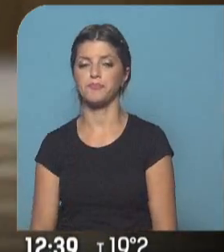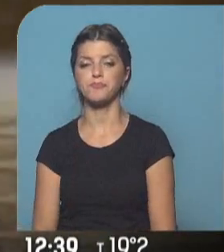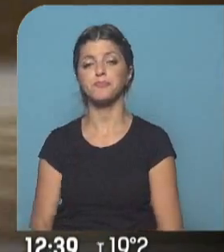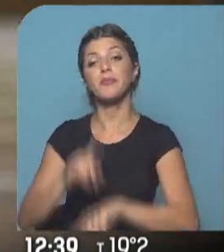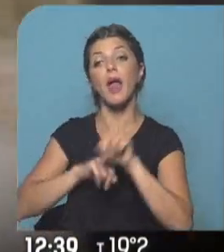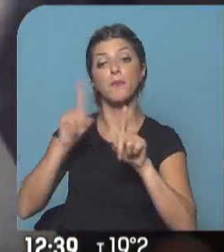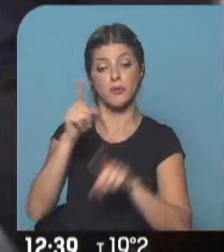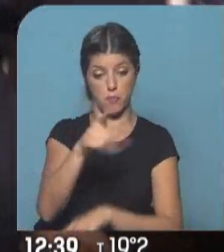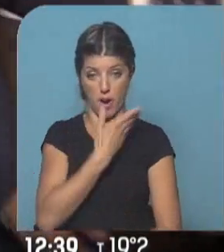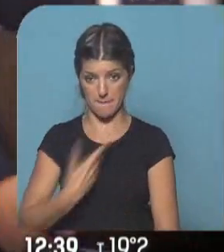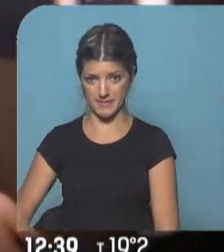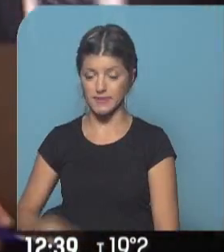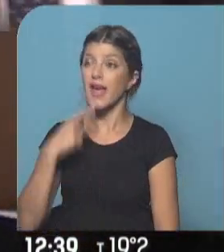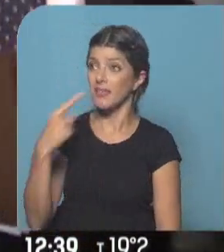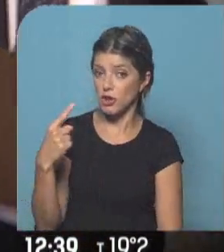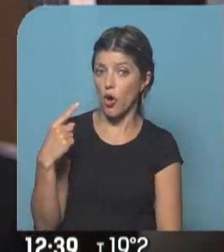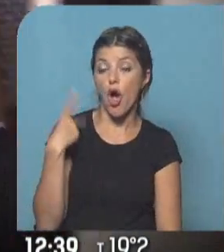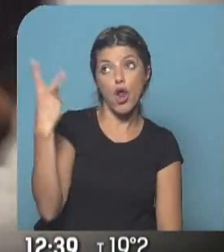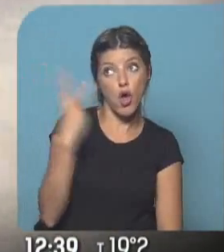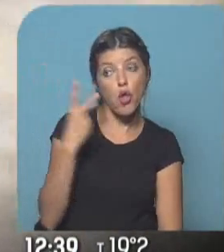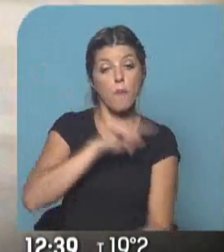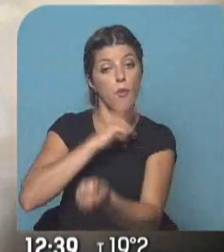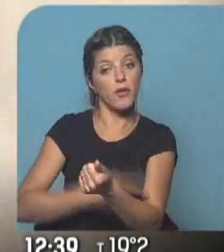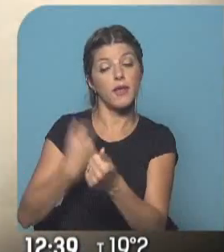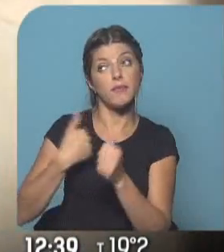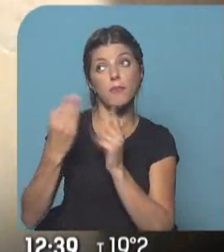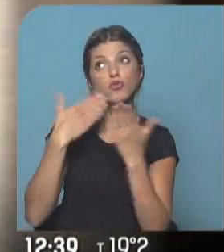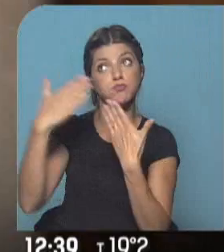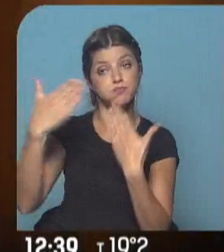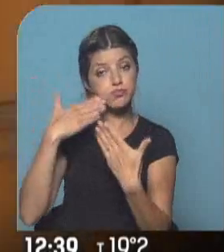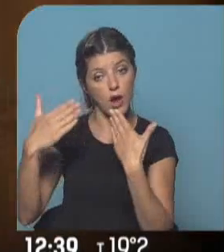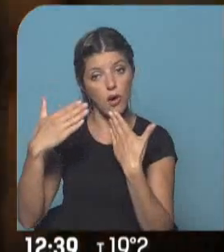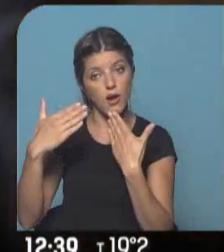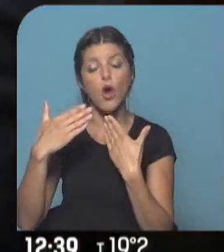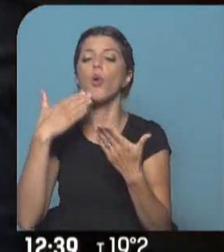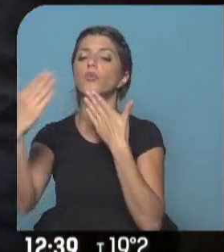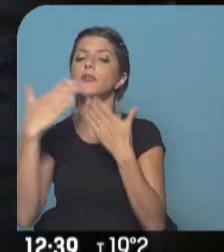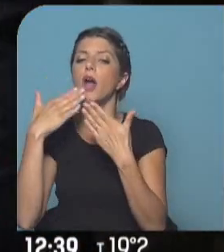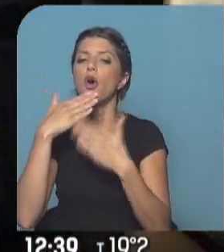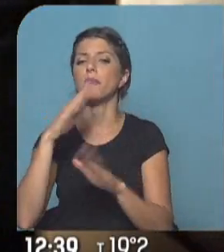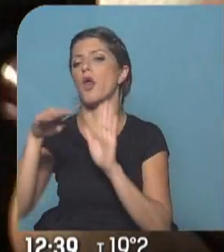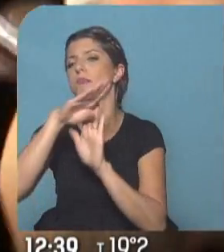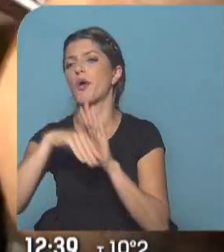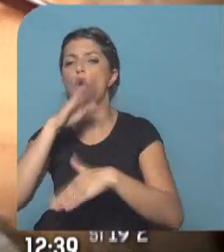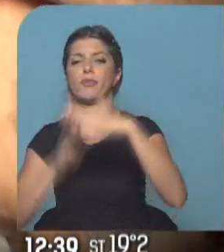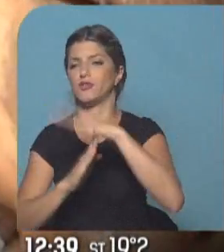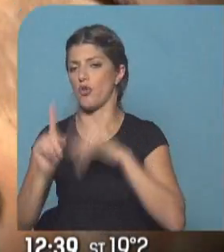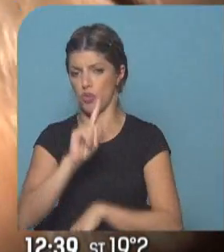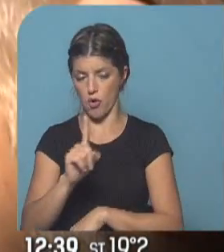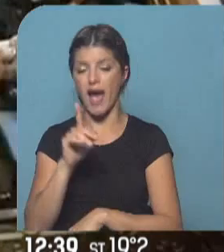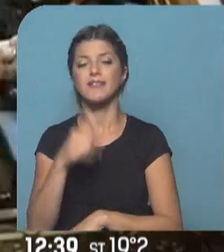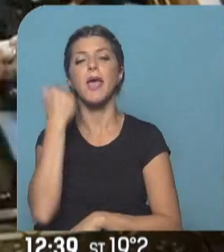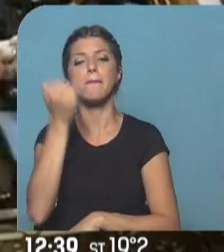Puigdemont insistió en que los dos ejecutivos se tienen que sentar a conversar y propuso un diálogo sin condiciones en una charla con la cadena